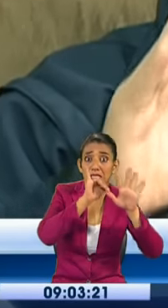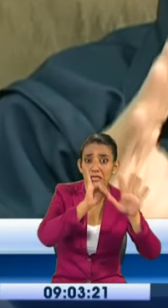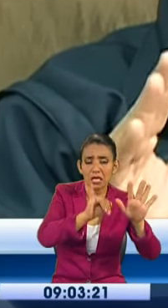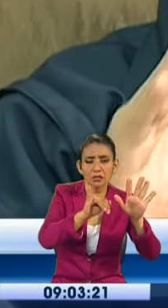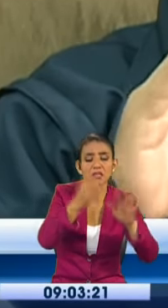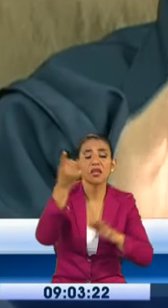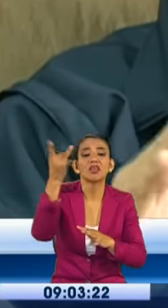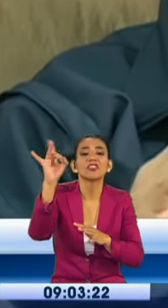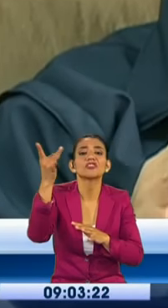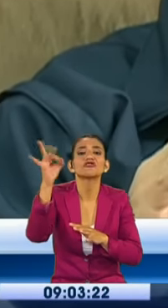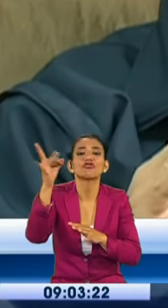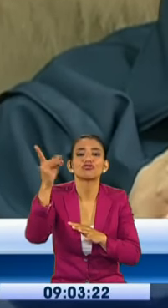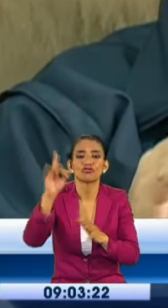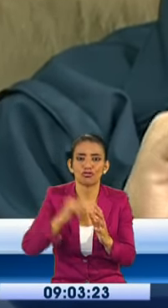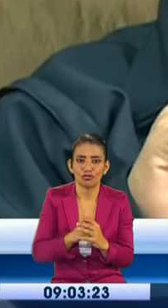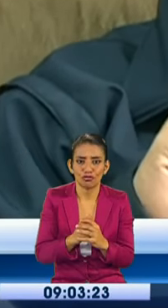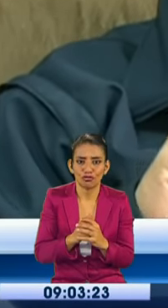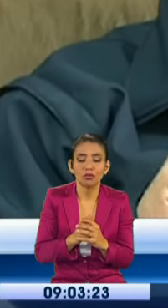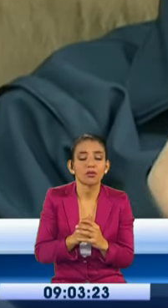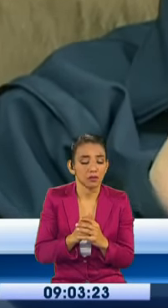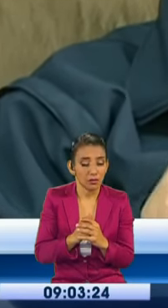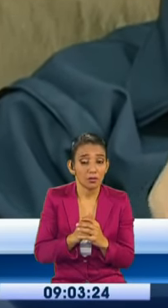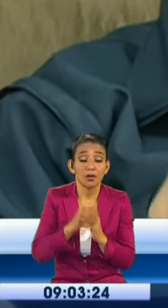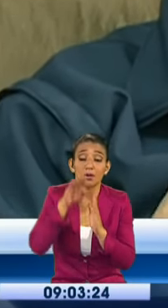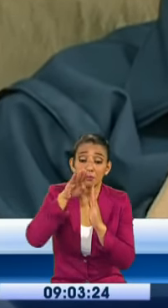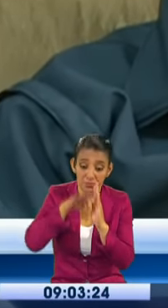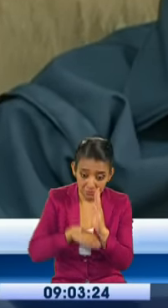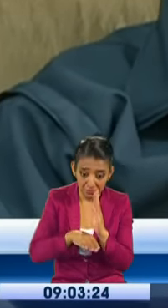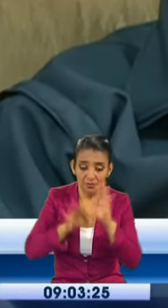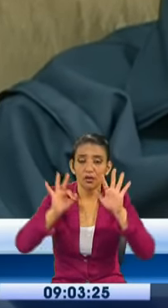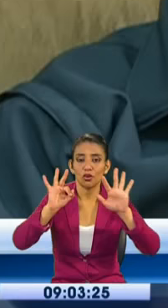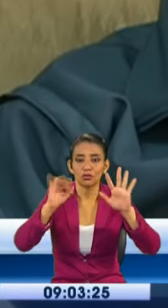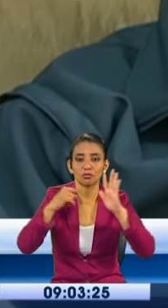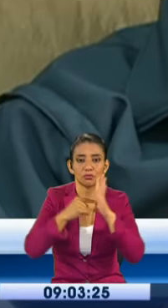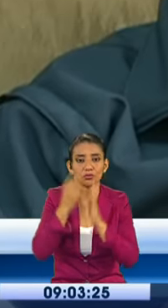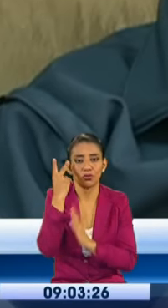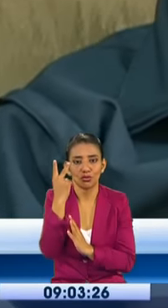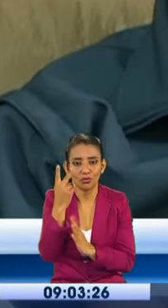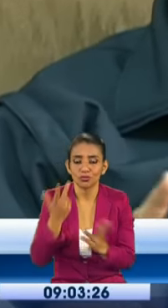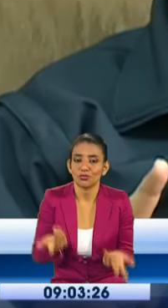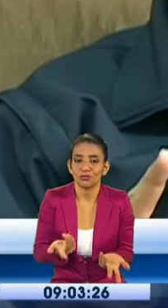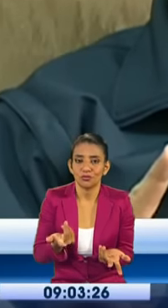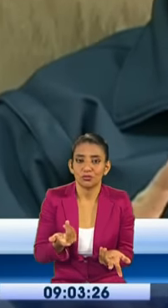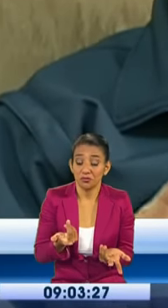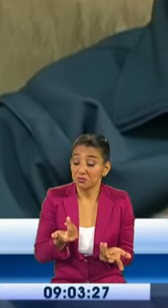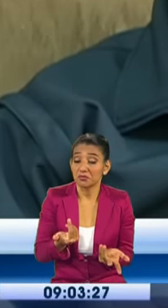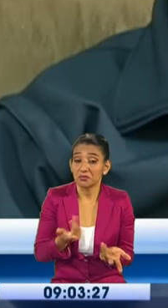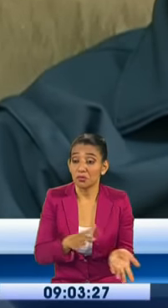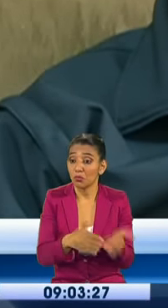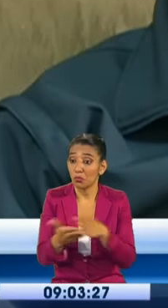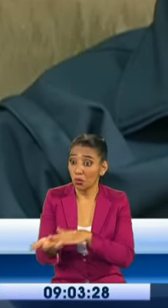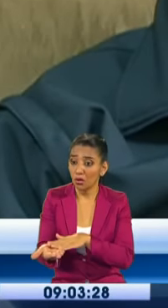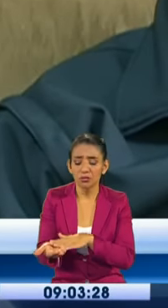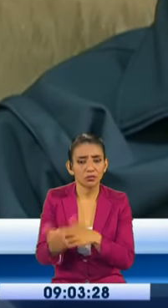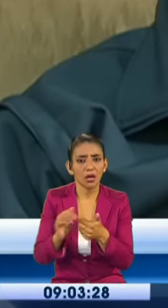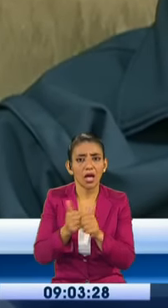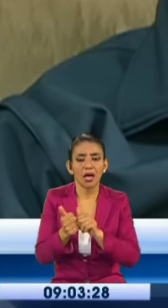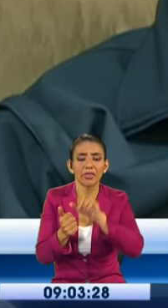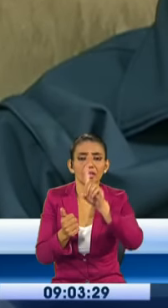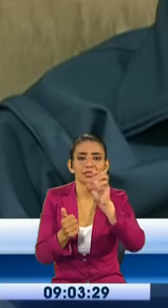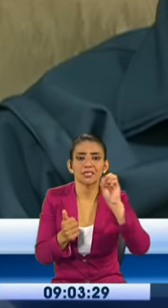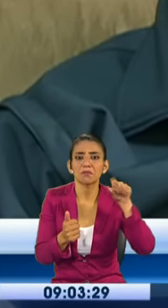de 18 homicidios y asesinatos, a 8.2 homicidios y asesinatos por cada 100.000 habitantes